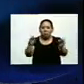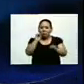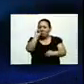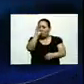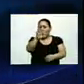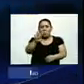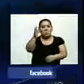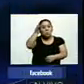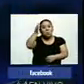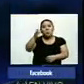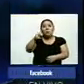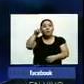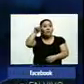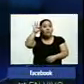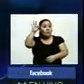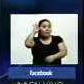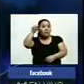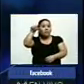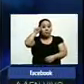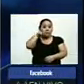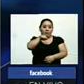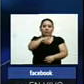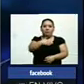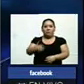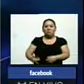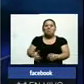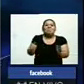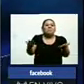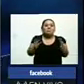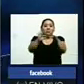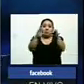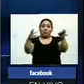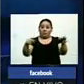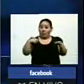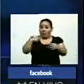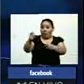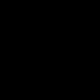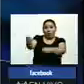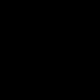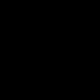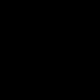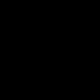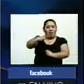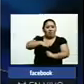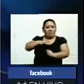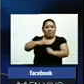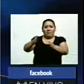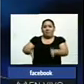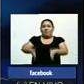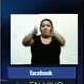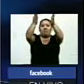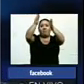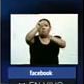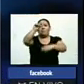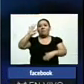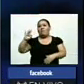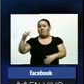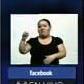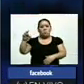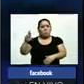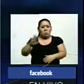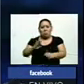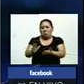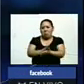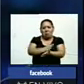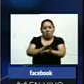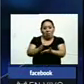Funes desestima las acusaciones en su contra. El exmandatario escribió, La acusación que presentó Fiscalía en mi contra de la Presidencia de Público